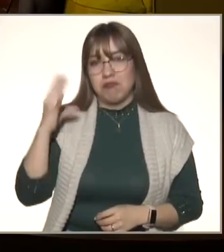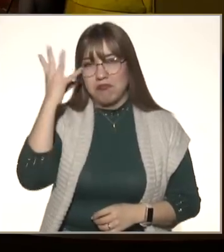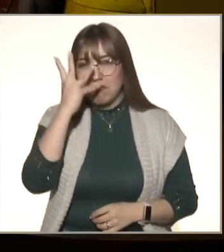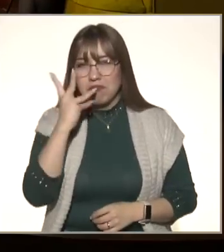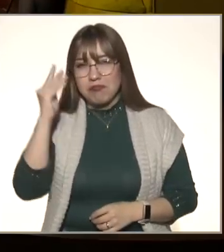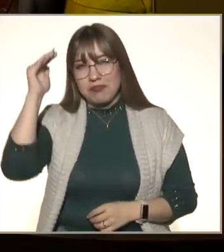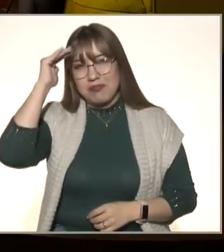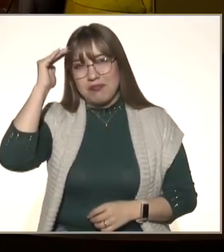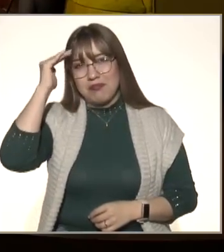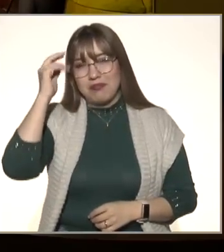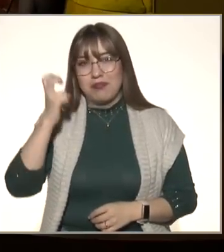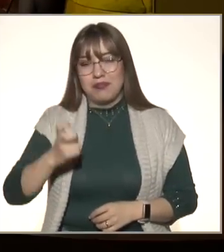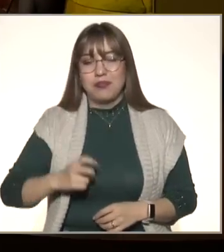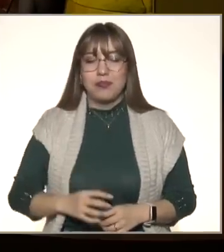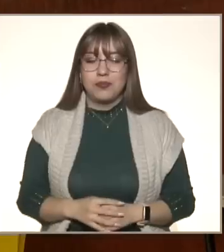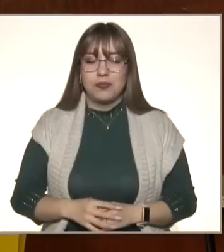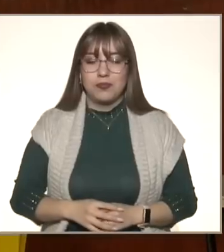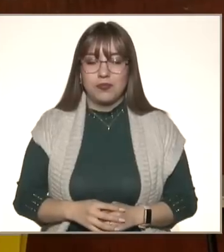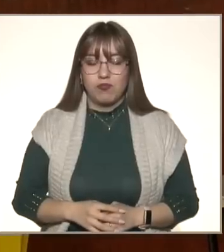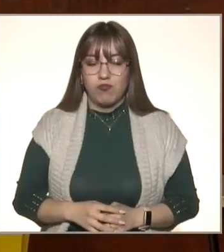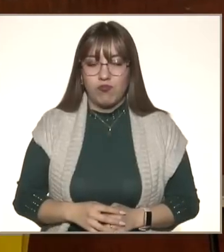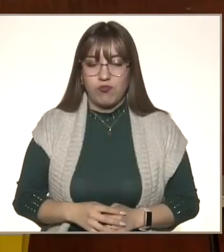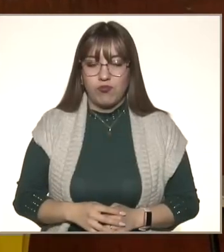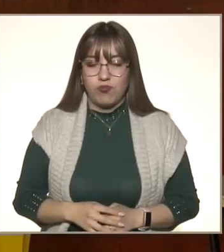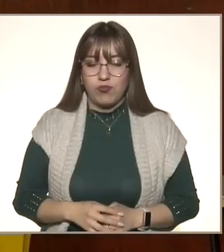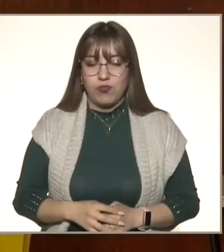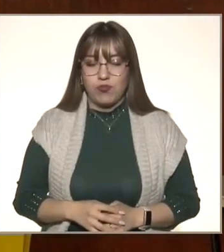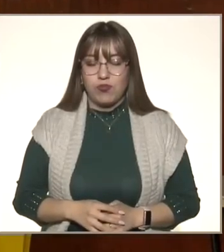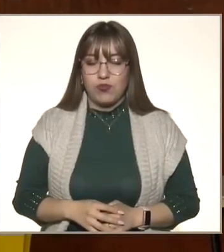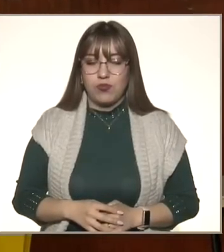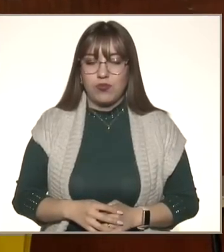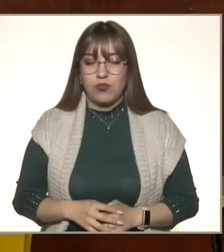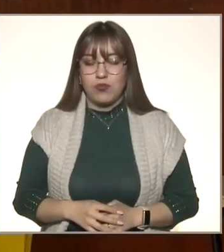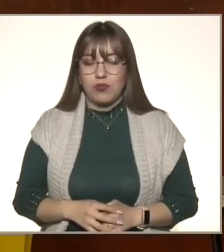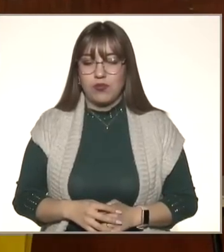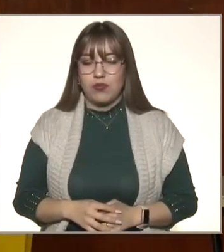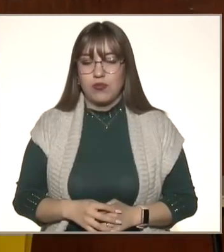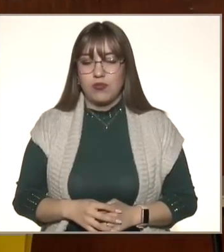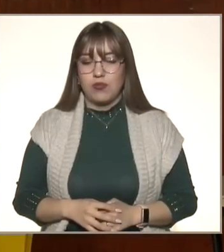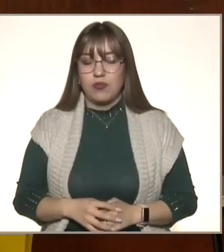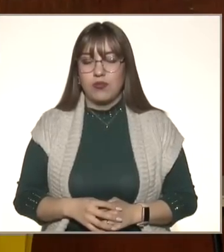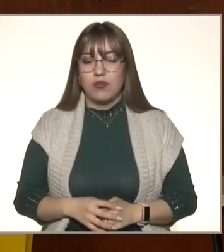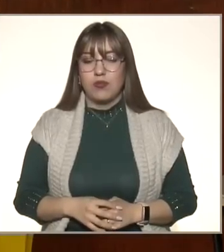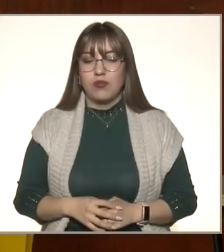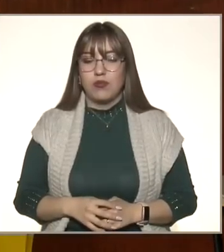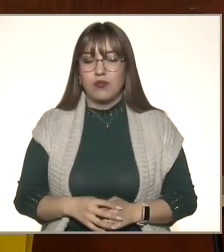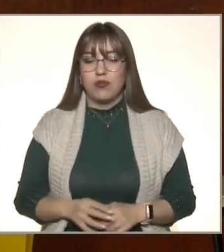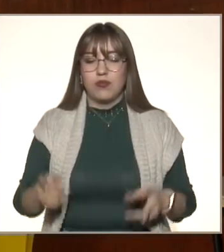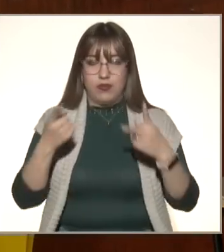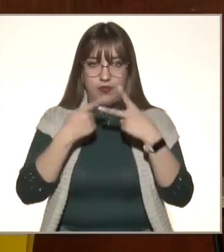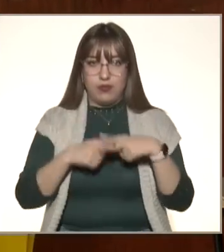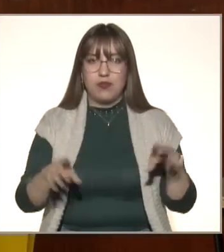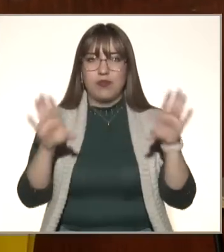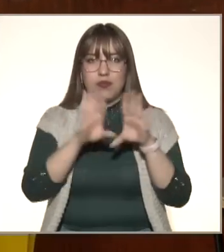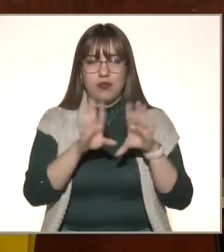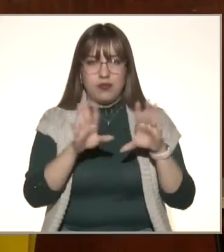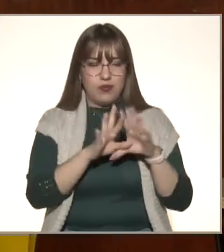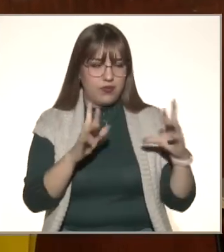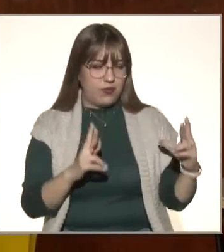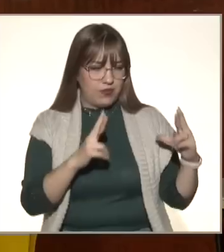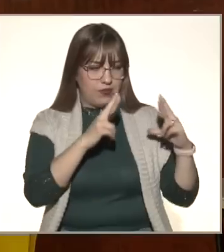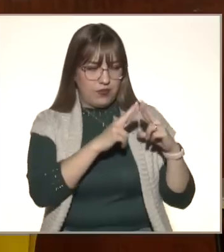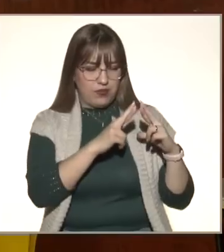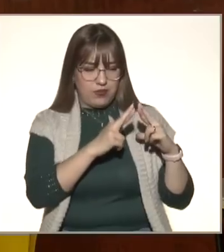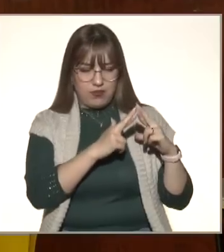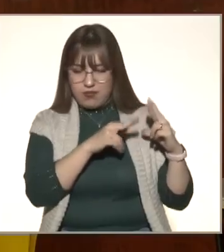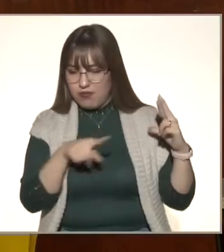el tema que tenemos hoy. Vamos a empezar por recuperar esta idea de cómo es que influye la religión en esta fecha. Ellos nos decían que para